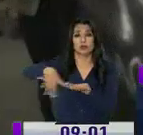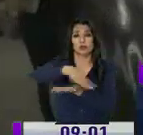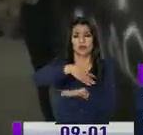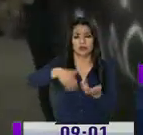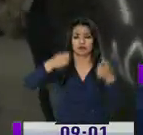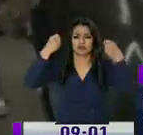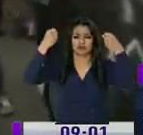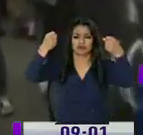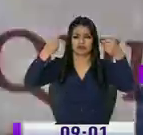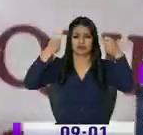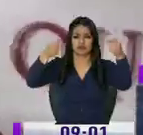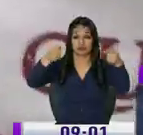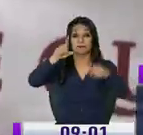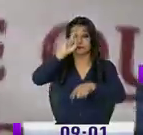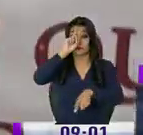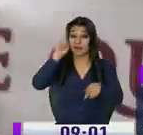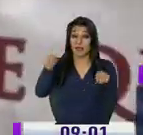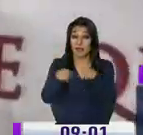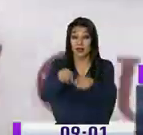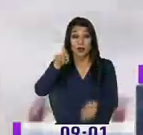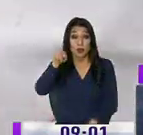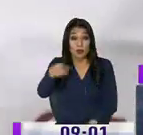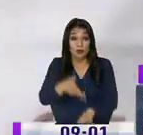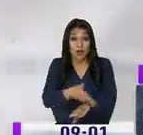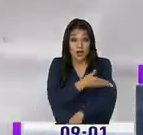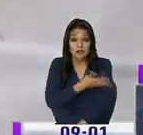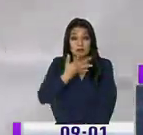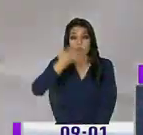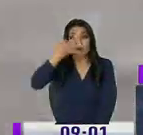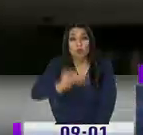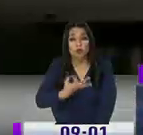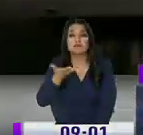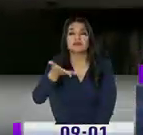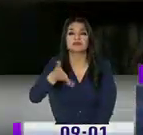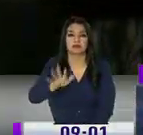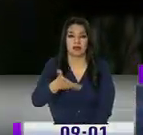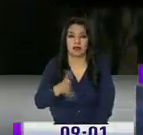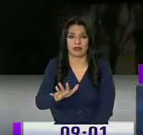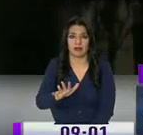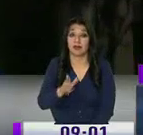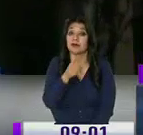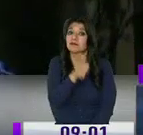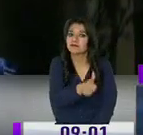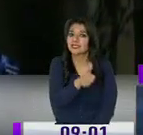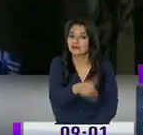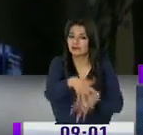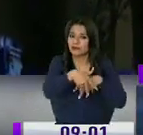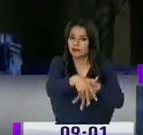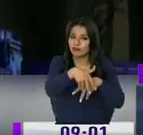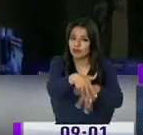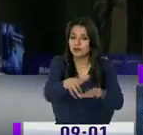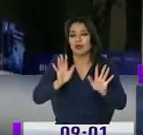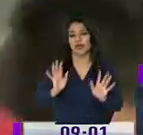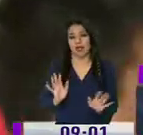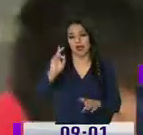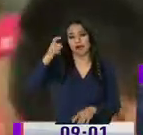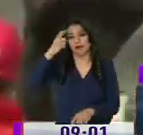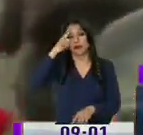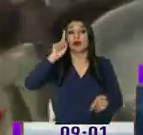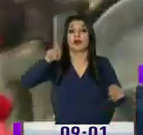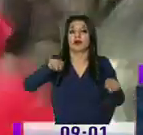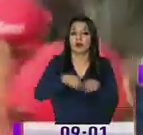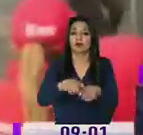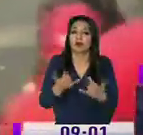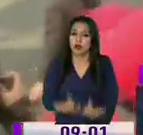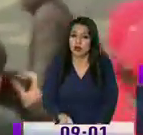acuerdo, que al decir de los universitarios no se está llevando a cabo, se consiguió luego de varias protestas sociales. Ahora